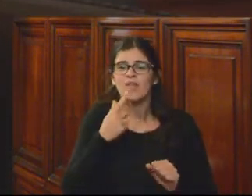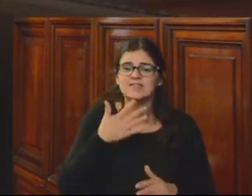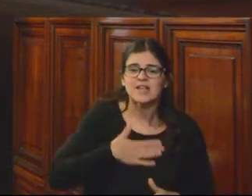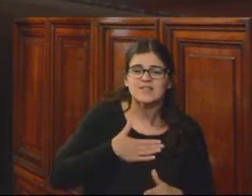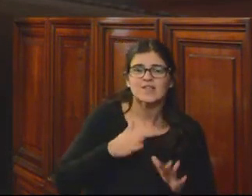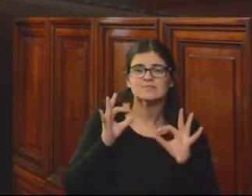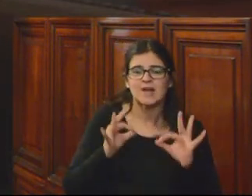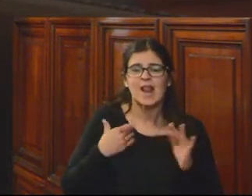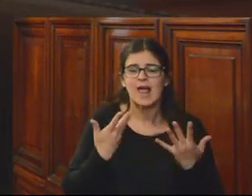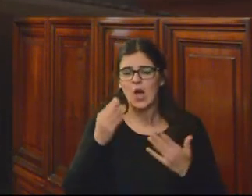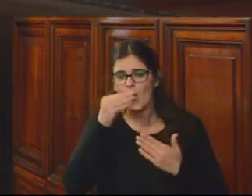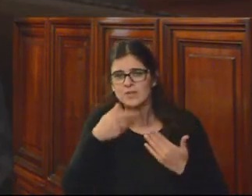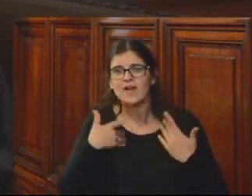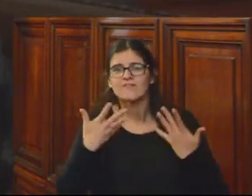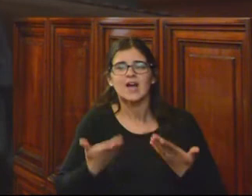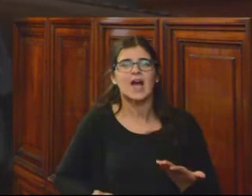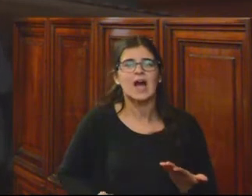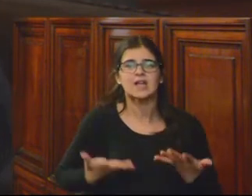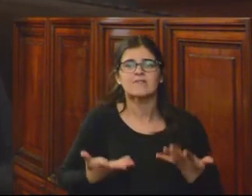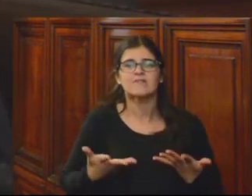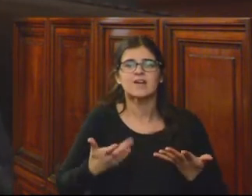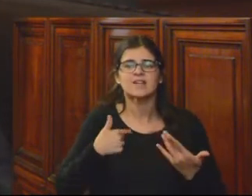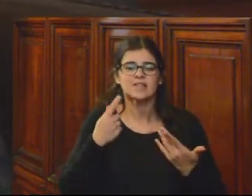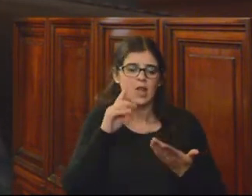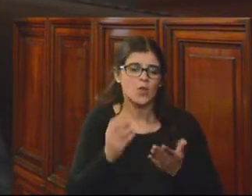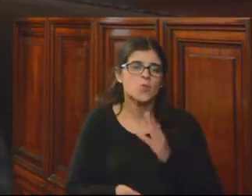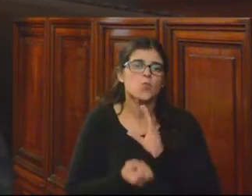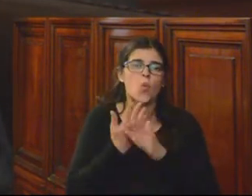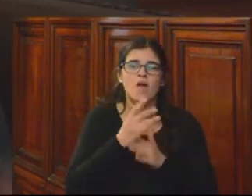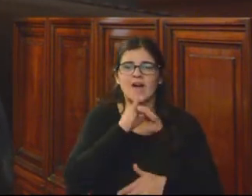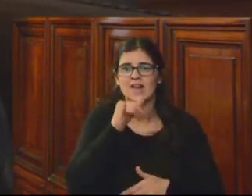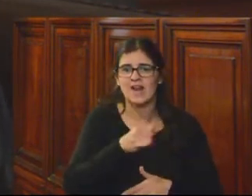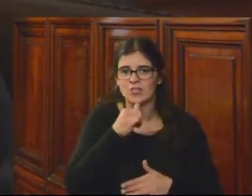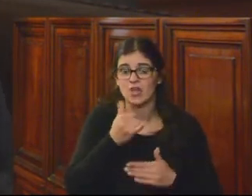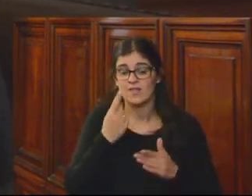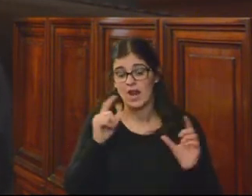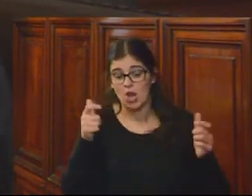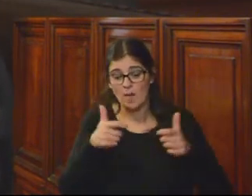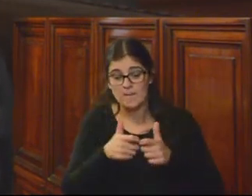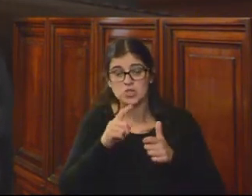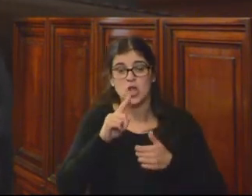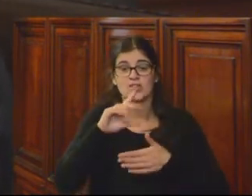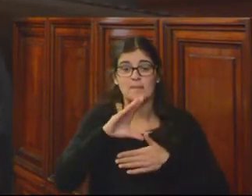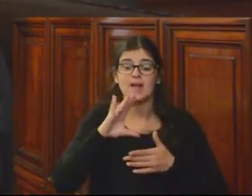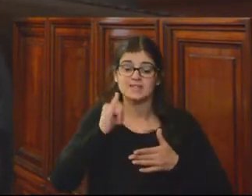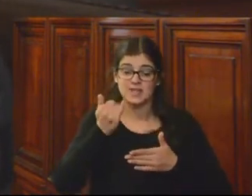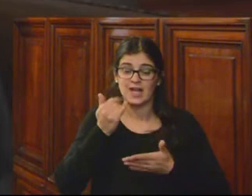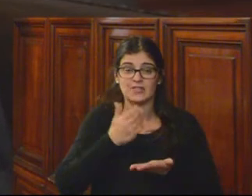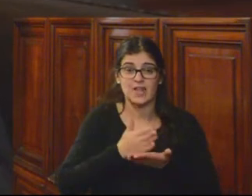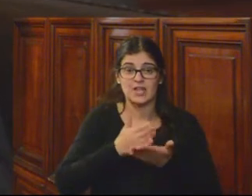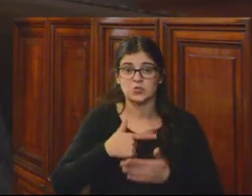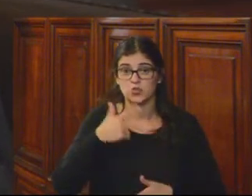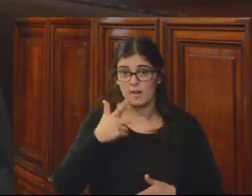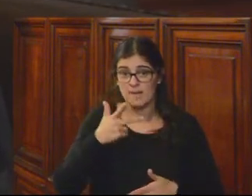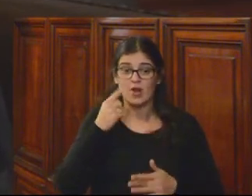satisfacer la curiosidad y las ganas de poner a disposición esta nueva relatoría de la Comisión Interamericana de Derechos Humanos al